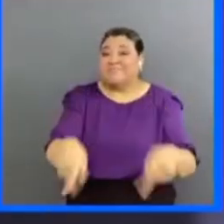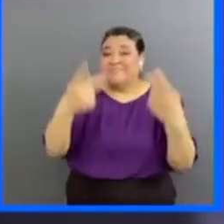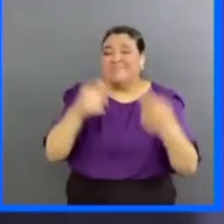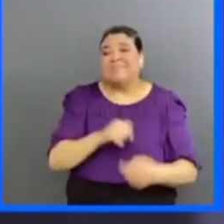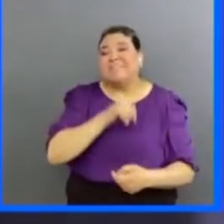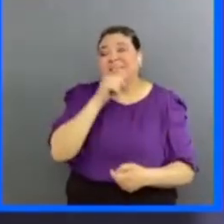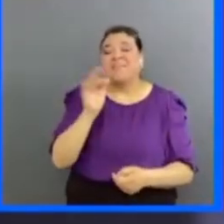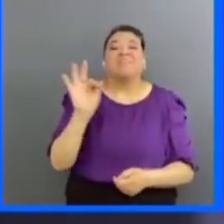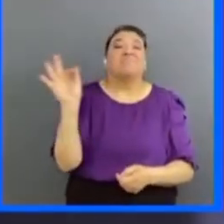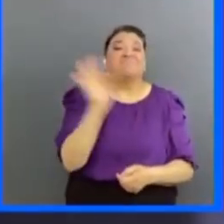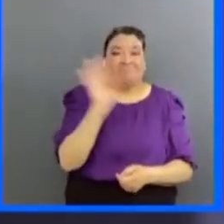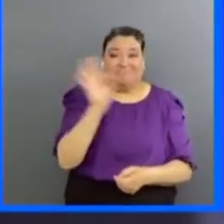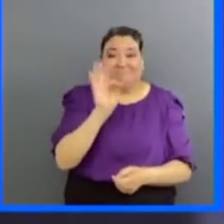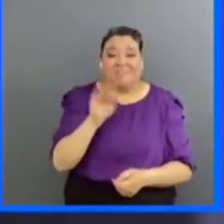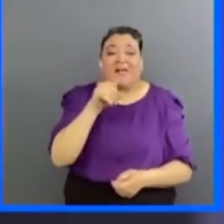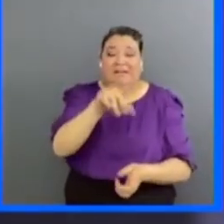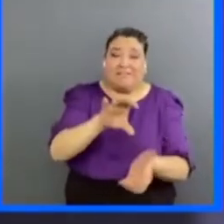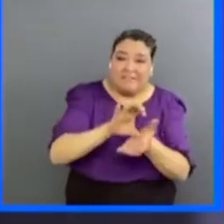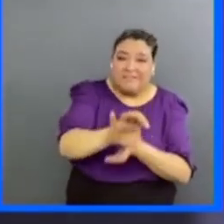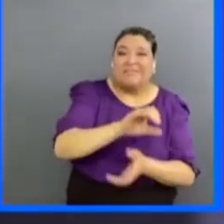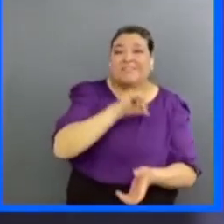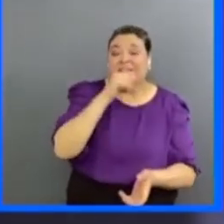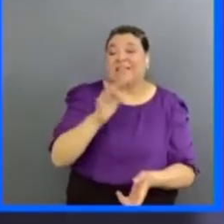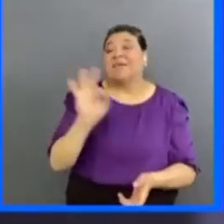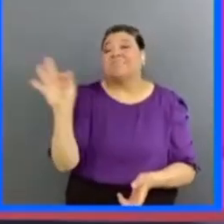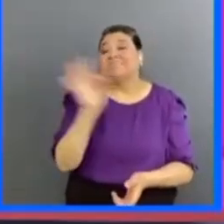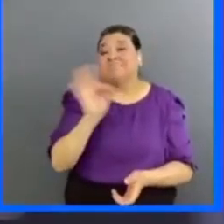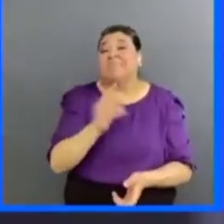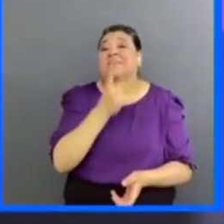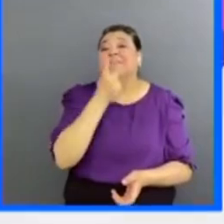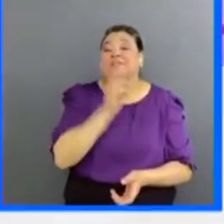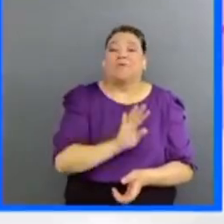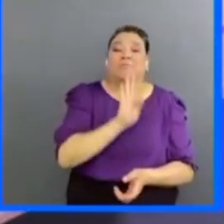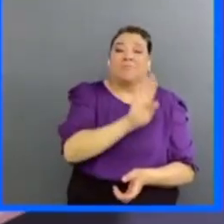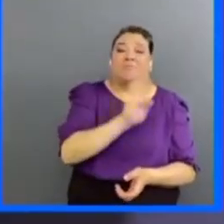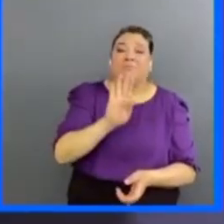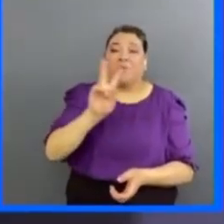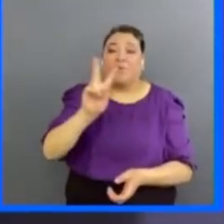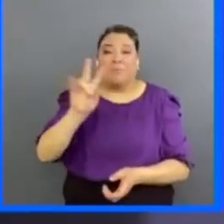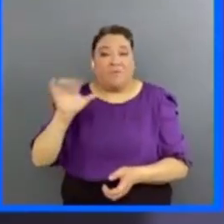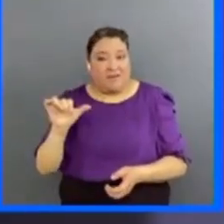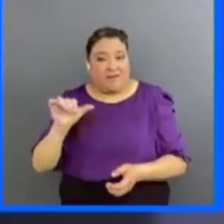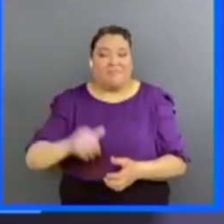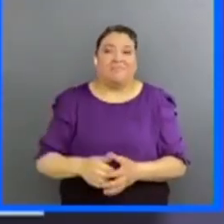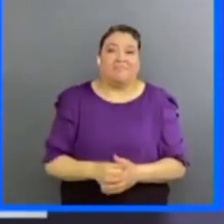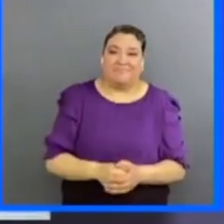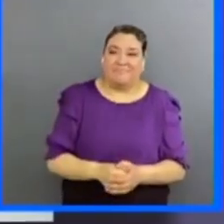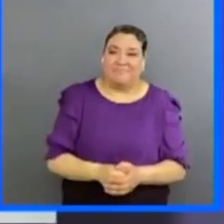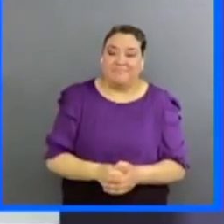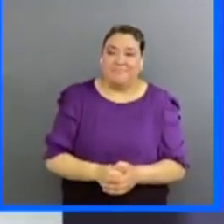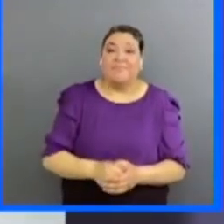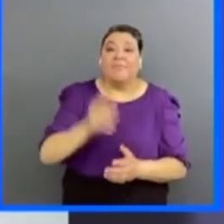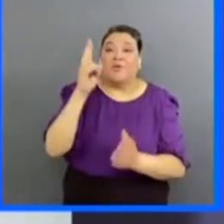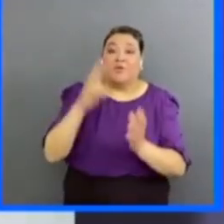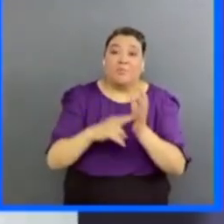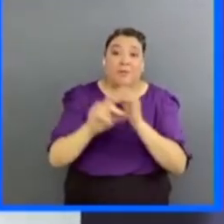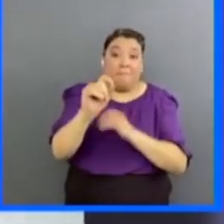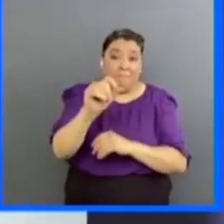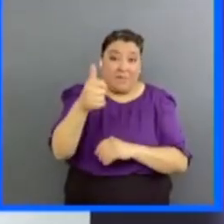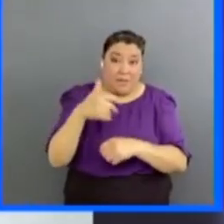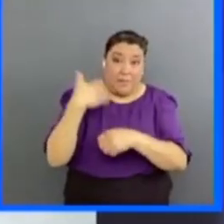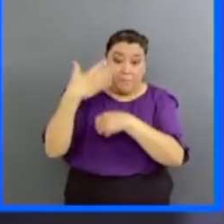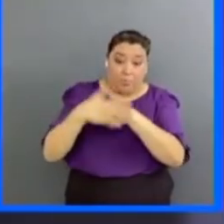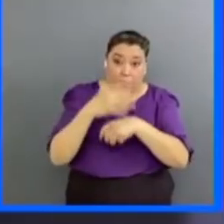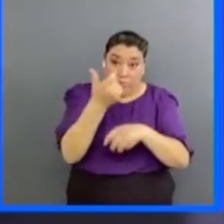inhibiría la inversión, alertó BBVA. En el 2026, las AFORES bajarán el monto